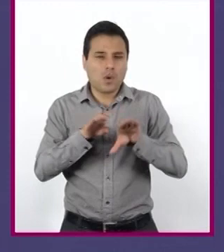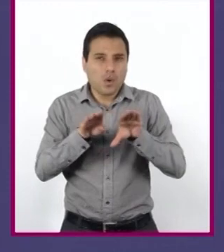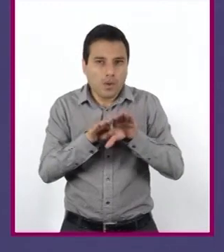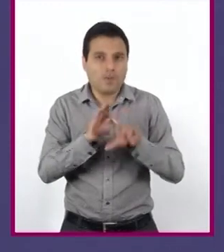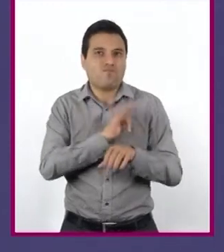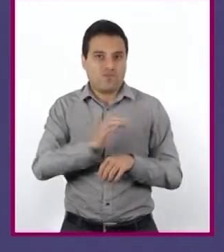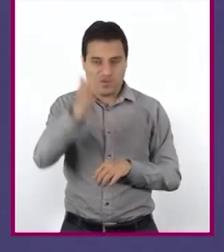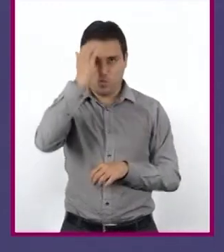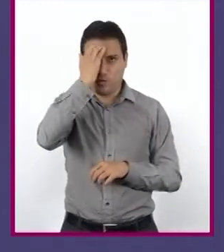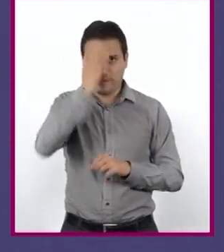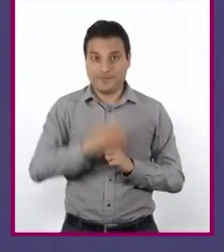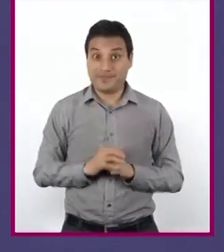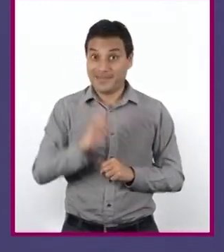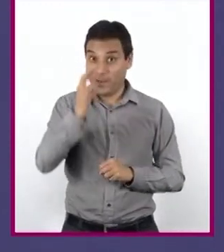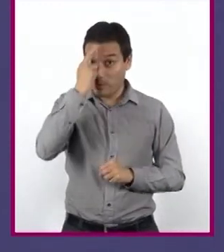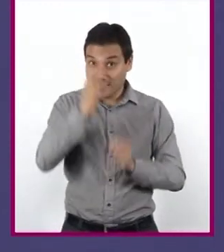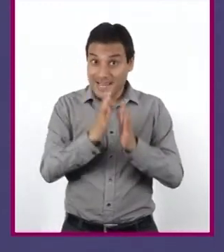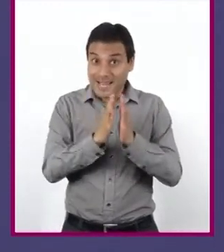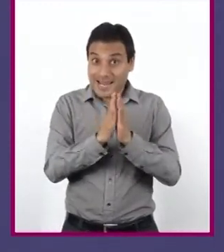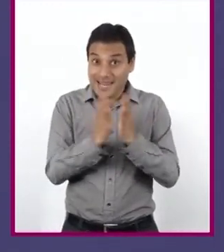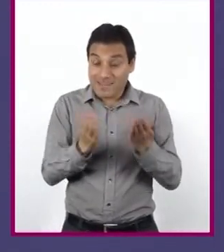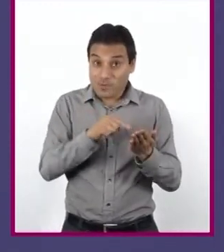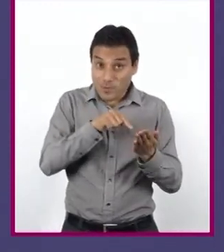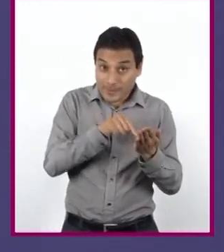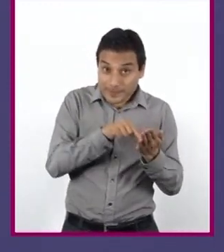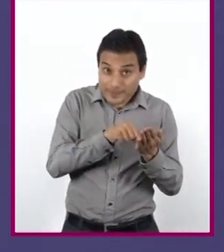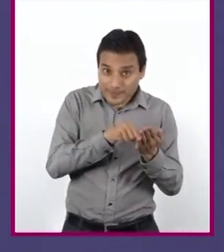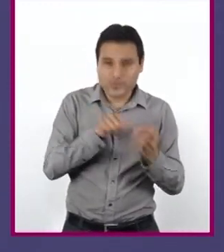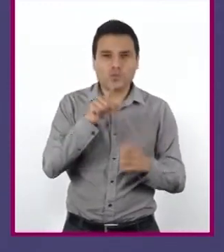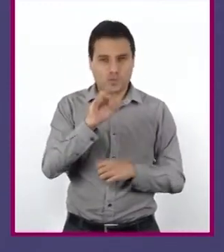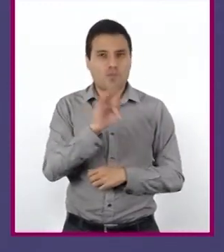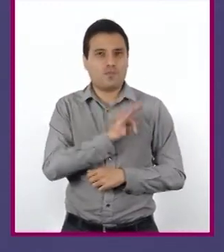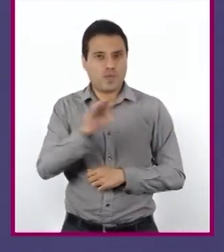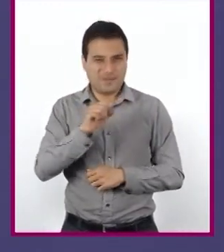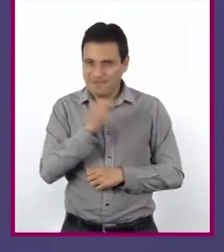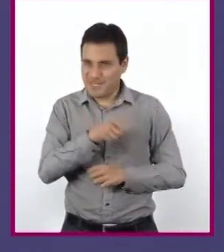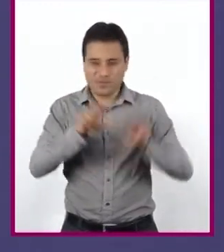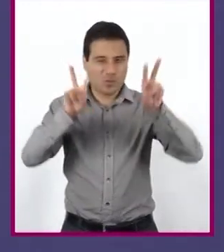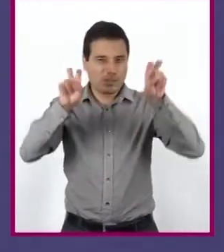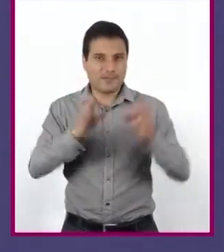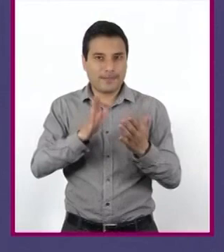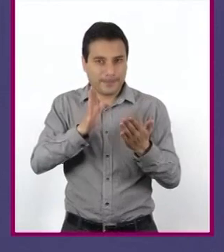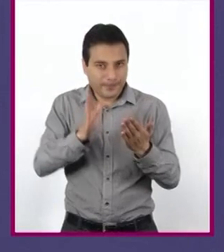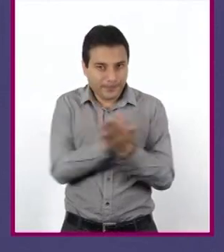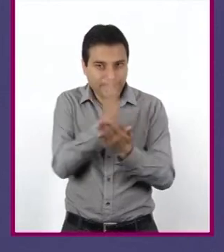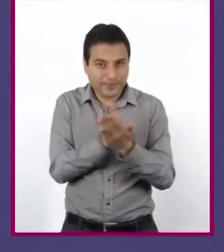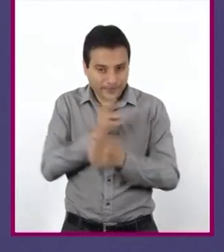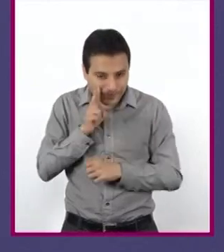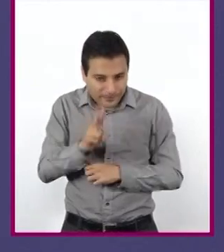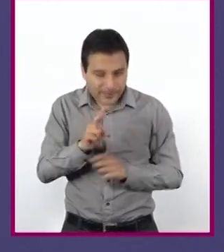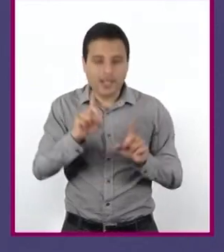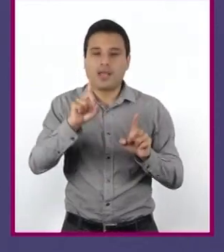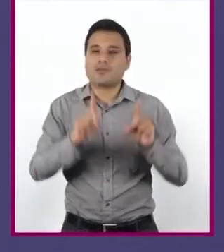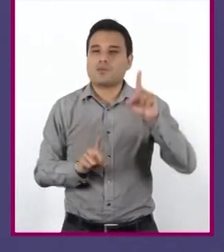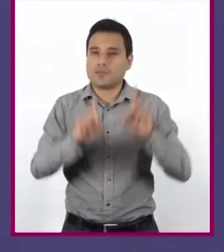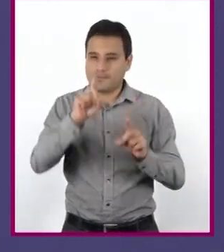Recuerden que en su libro de texto también pueden consultar el tema para aclarar cualquier